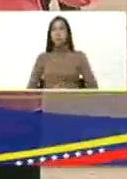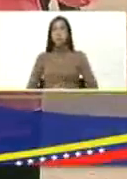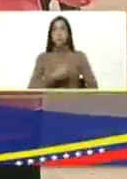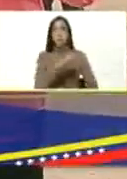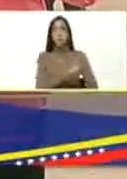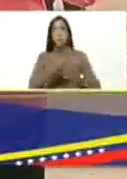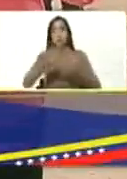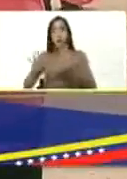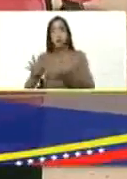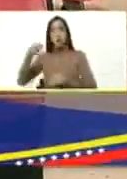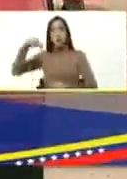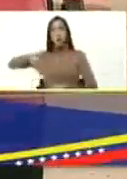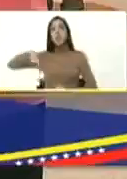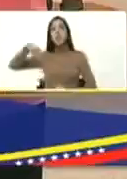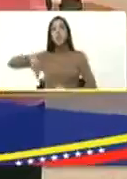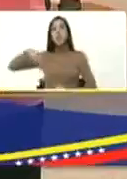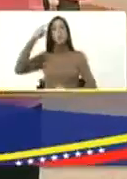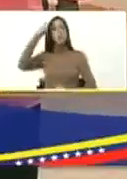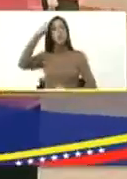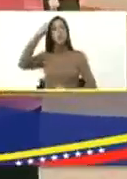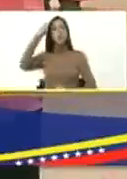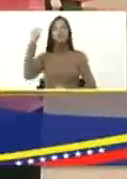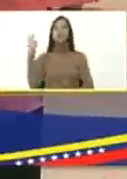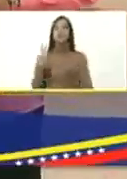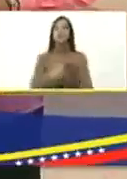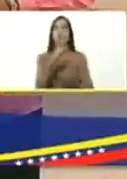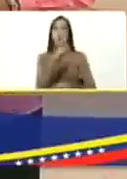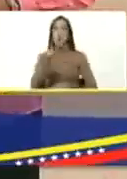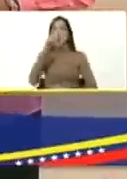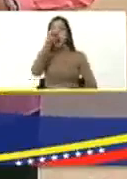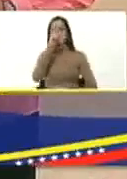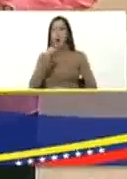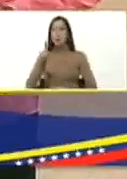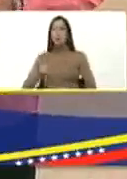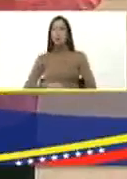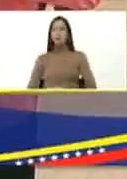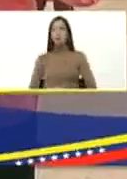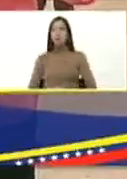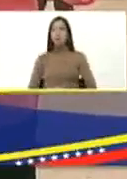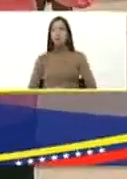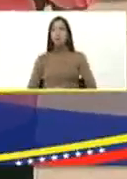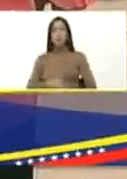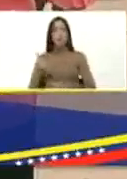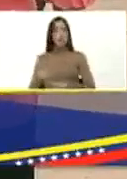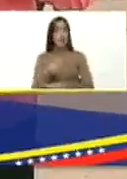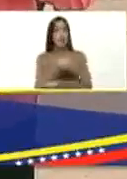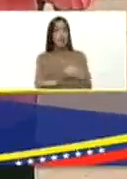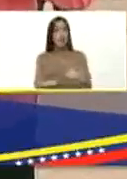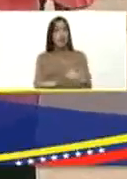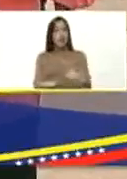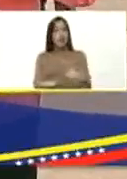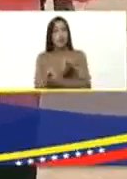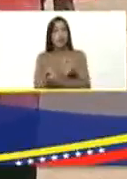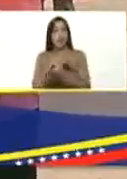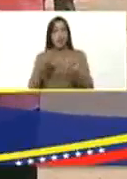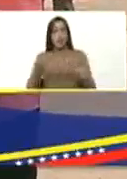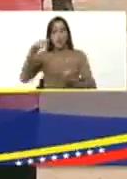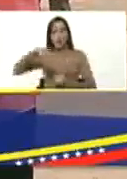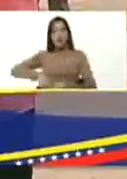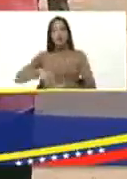19 de noviembre del año 2021. Y antes de que finalice,